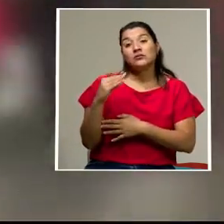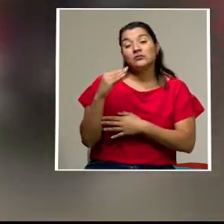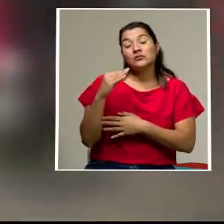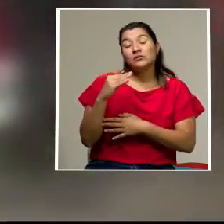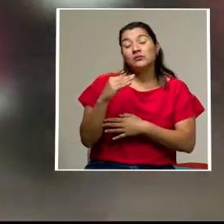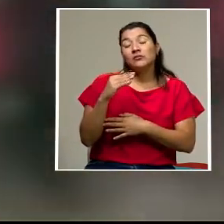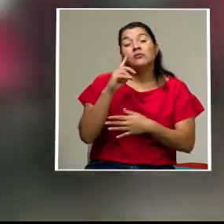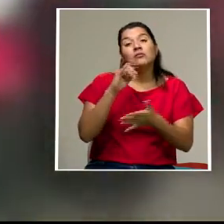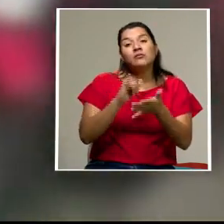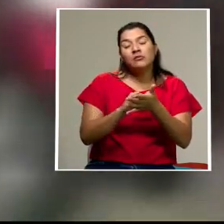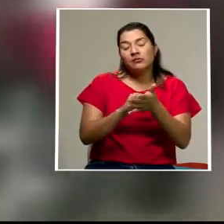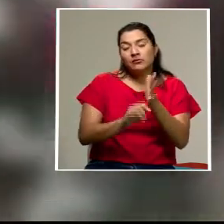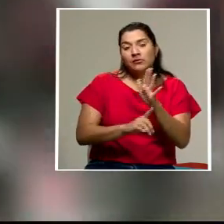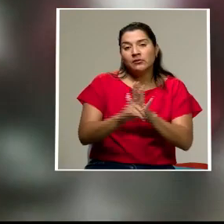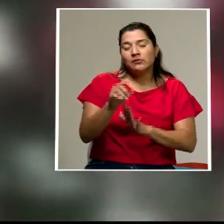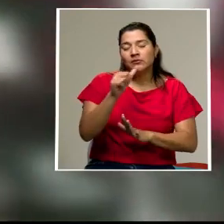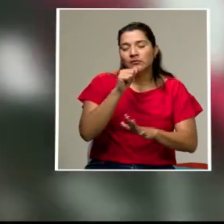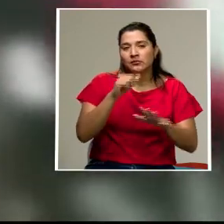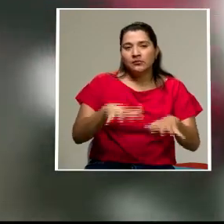que después nos afectan a todos.